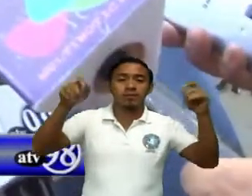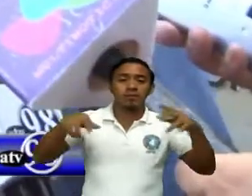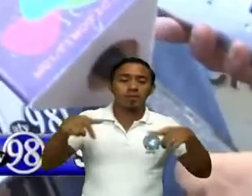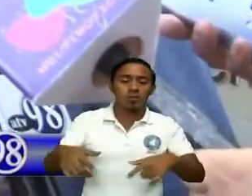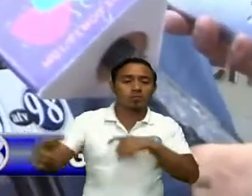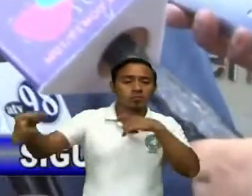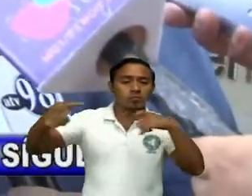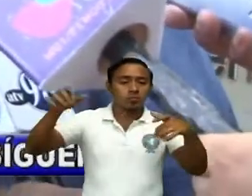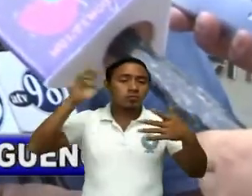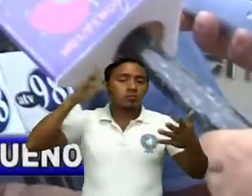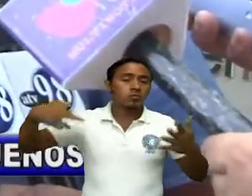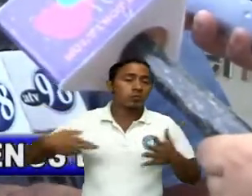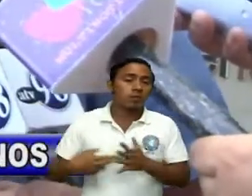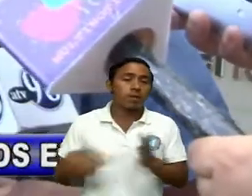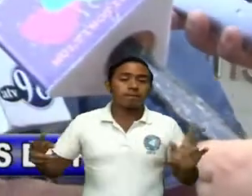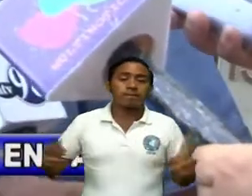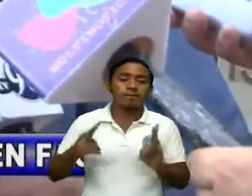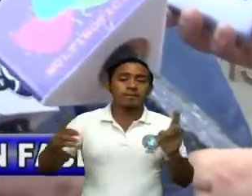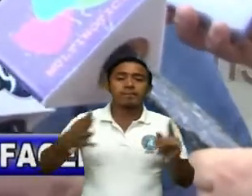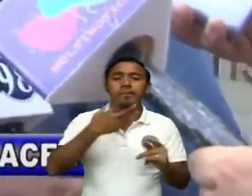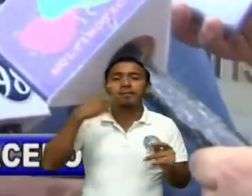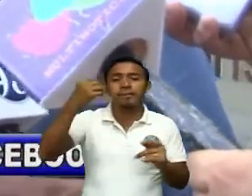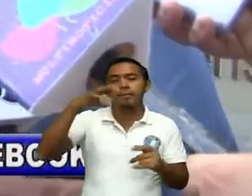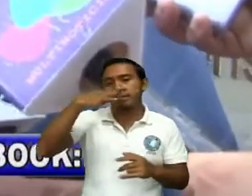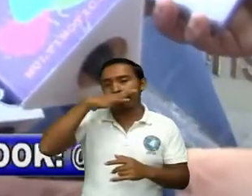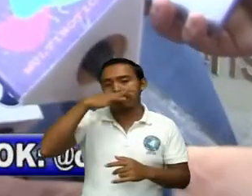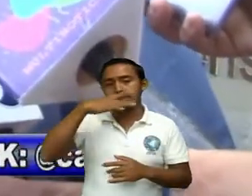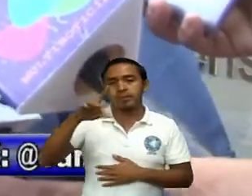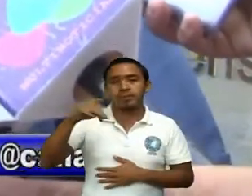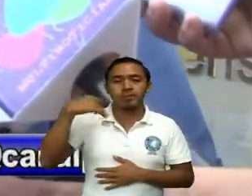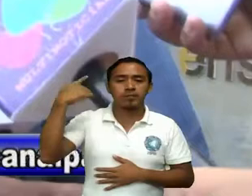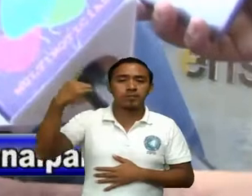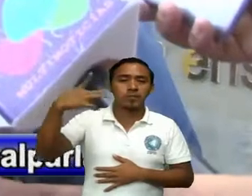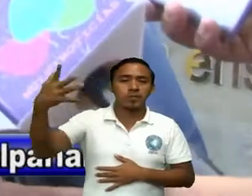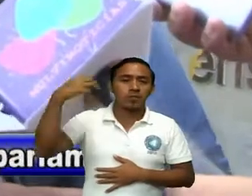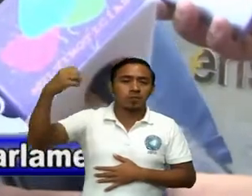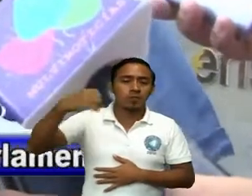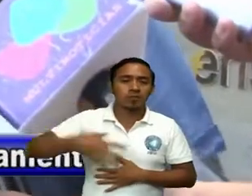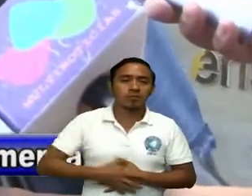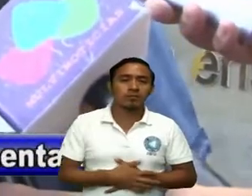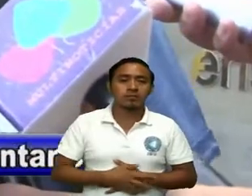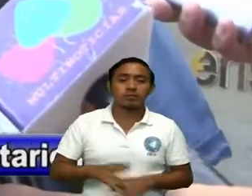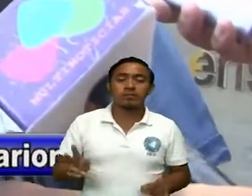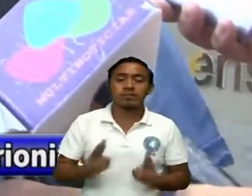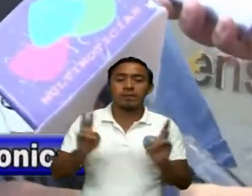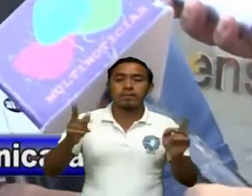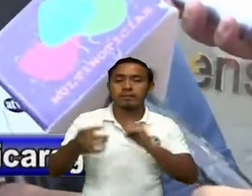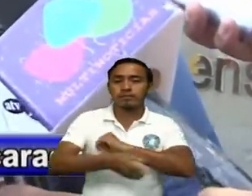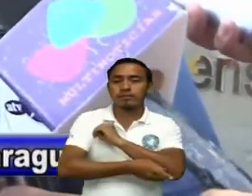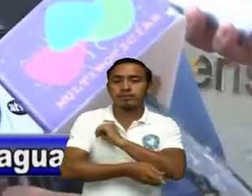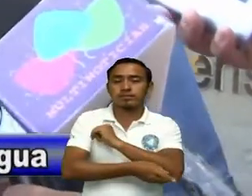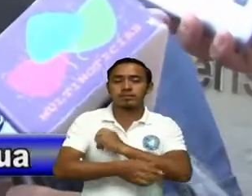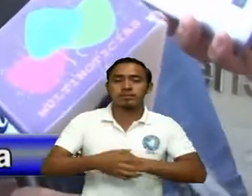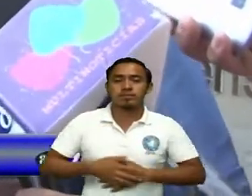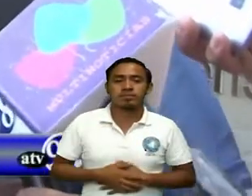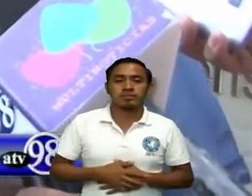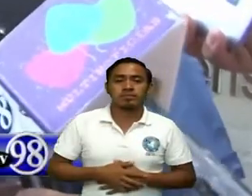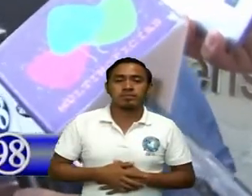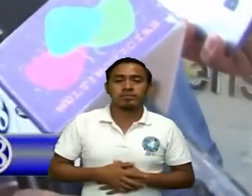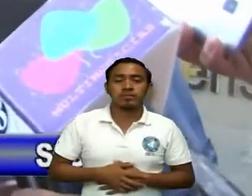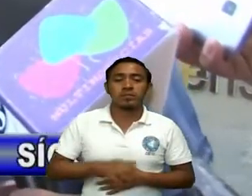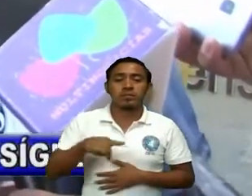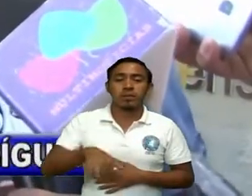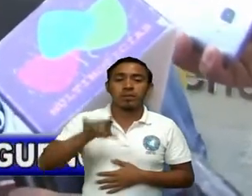hoy nos conmemoramos. ¡Que viva la Juventud Sandinista, 19 de julio! ¡Viva! ¡Que viva el comandante Daniel! ¡Que viva!